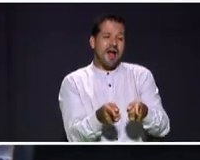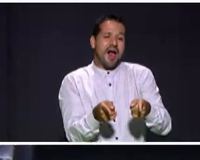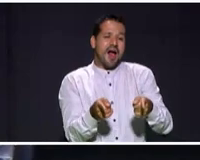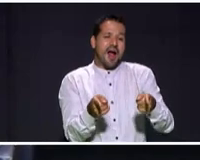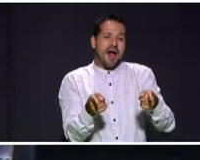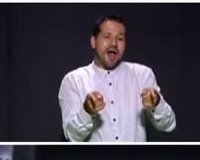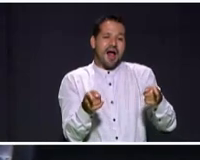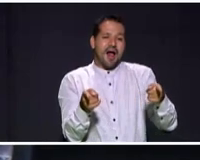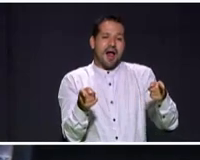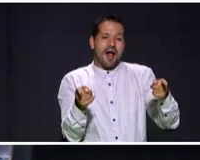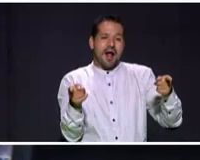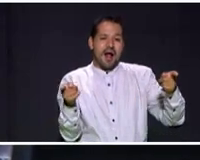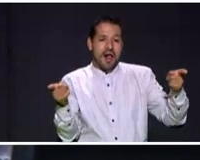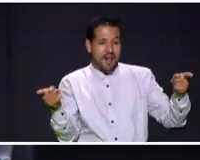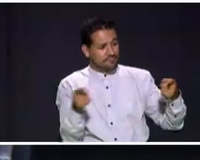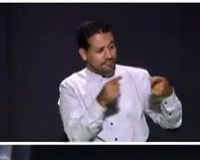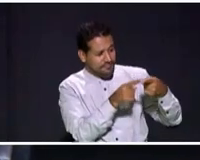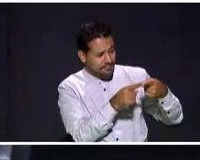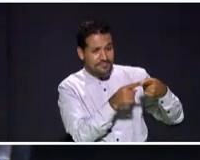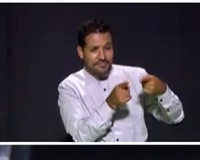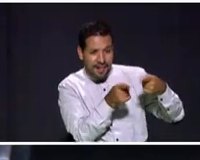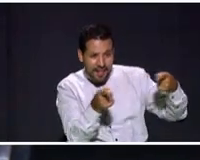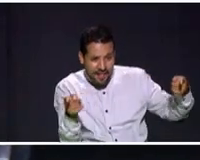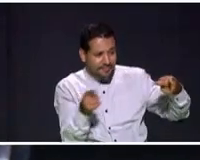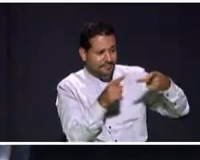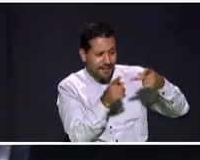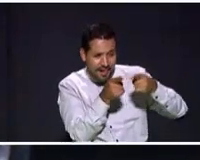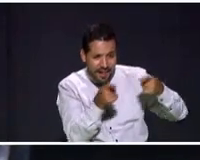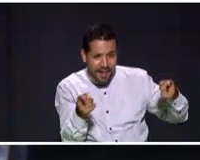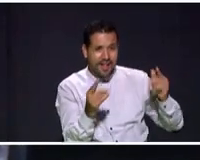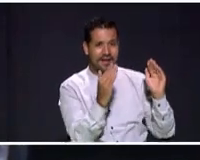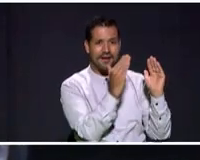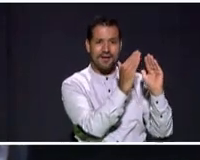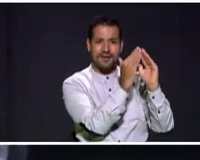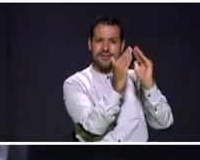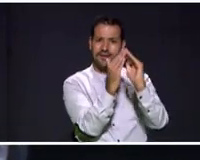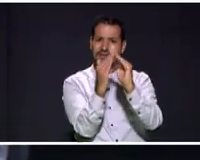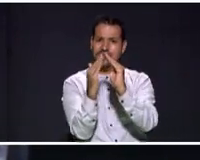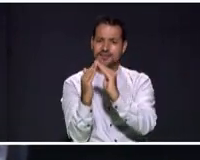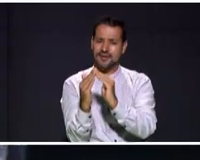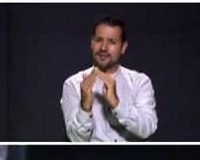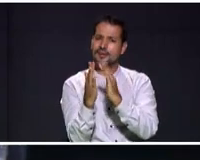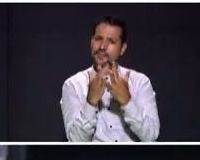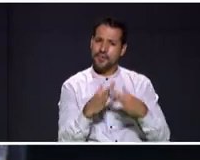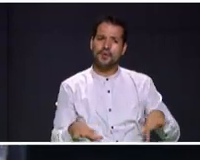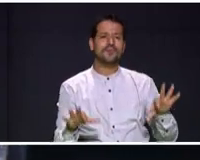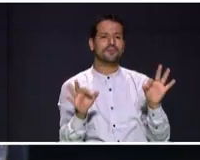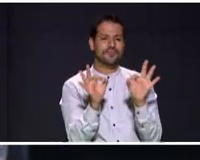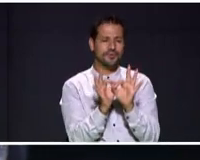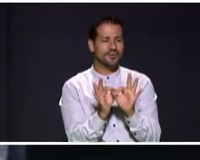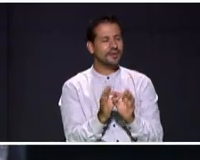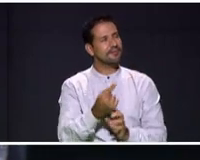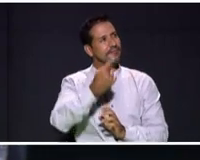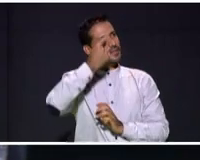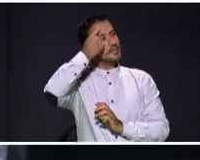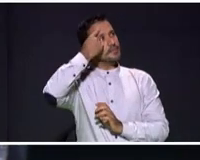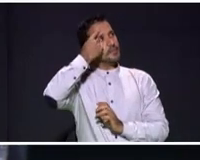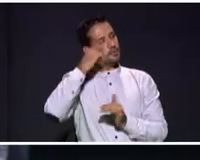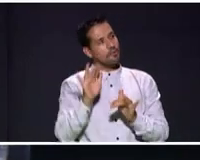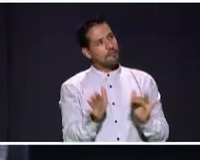ellos sin duda alguna la vivienda tiene que ser una prioridad para cualquier gobernante en antioquia en mejoramiento